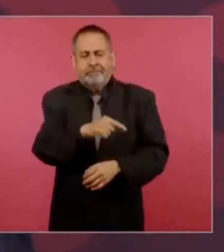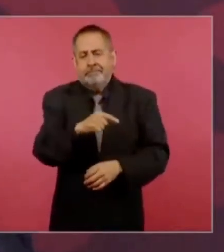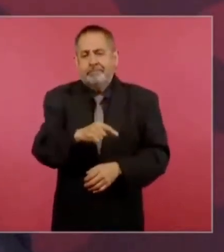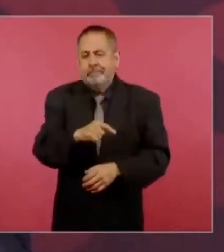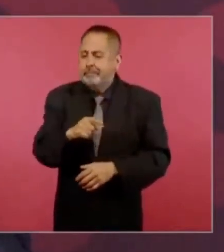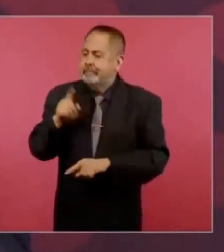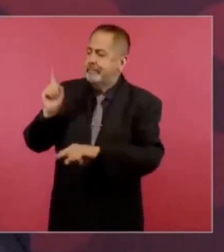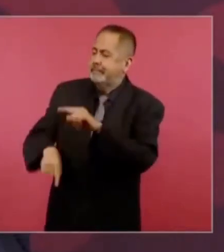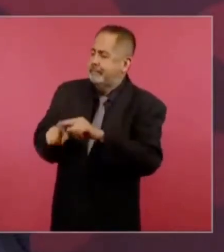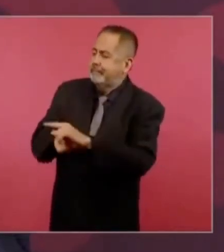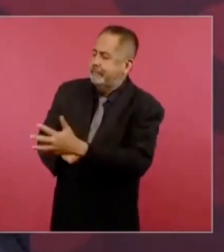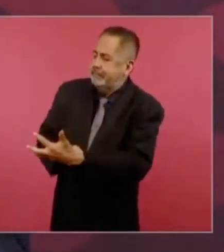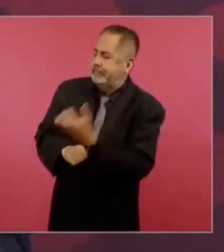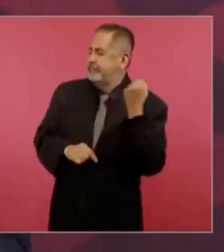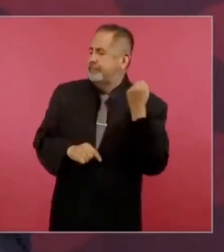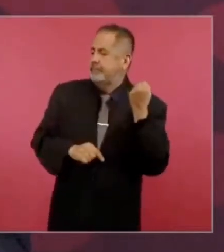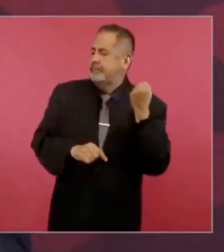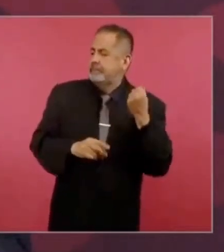particulares.